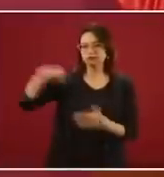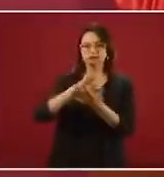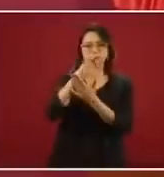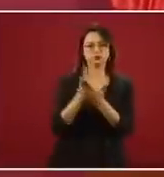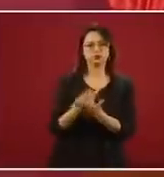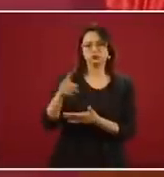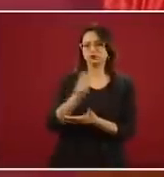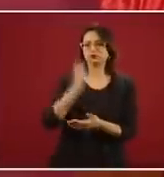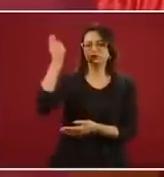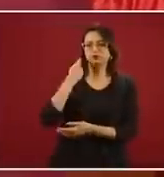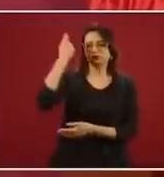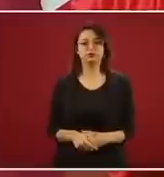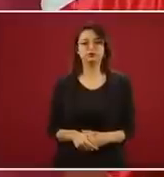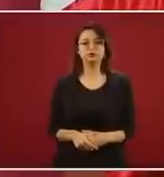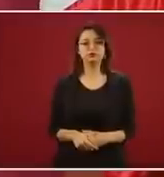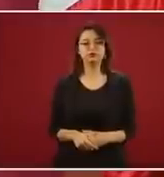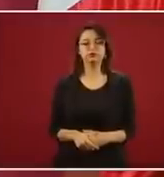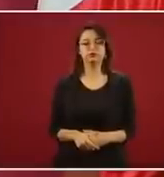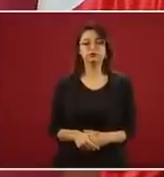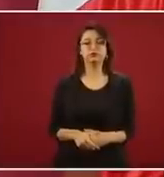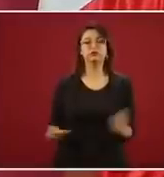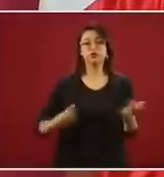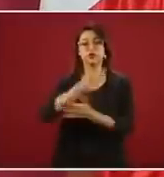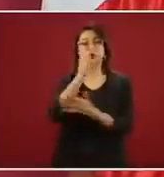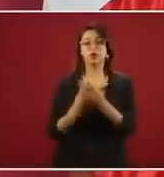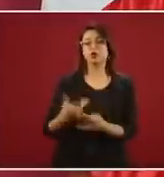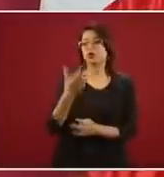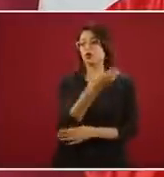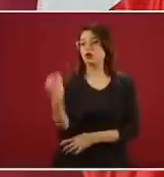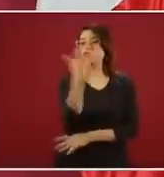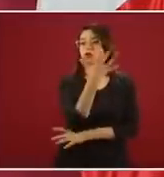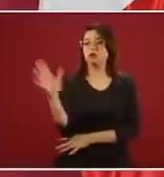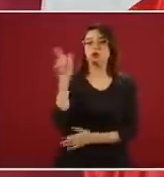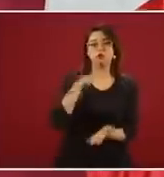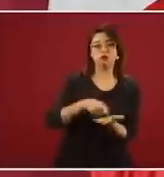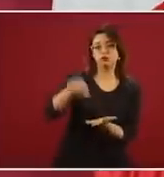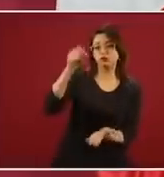son 130,000 millones. El programa Sembrando Vida,